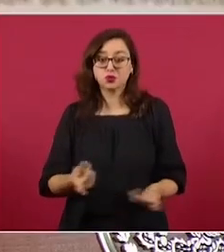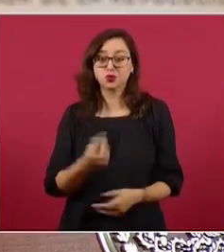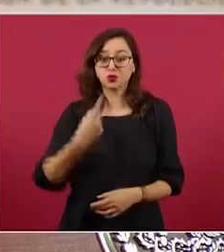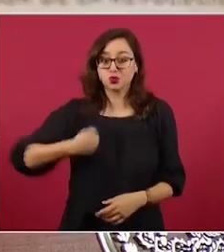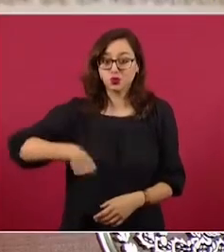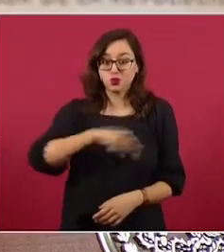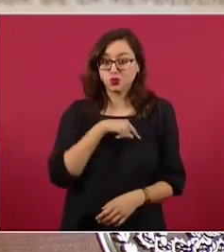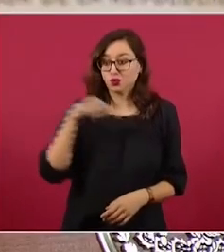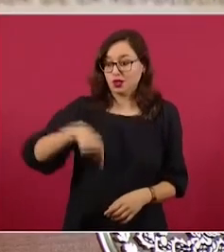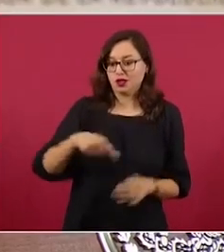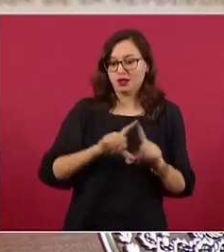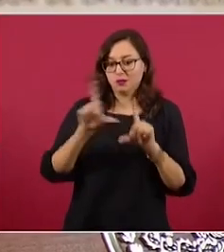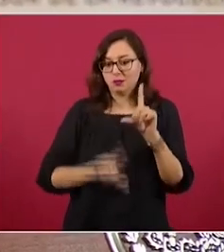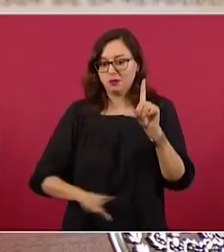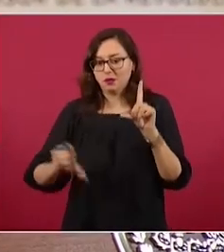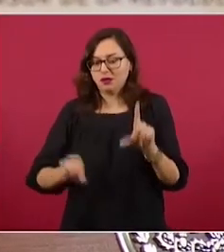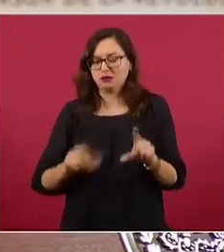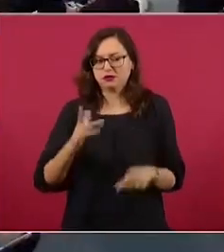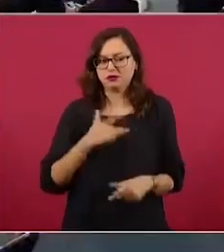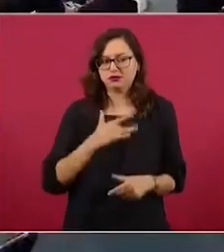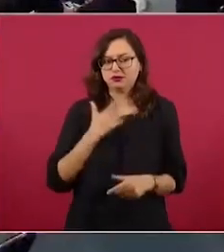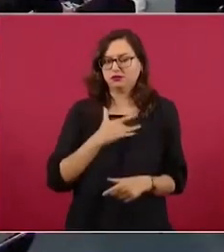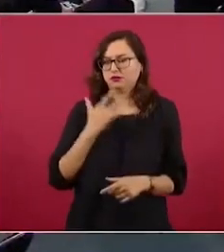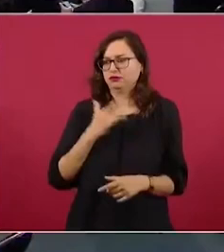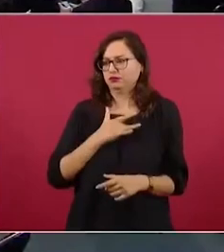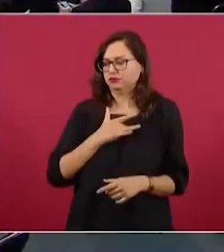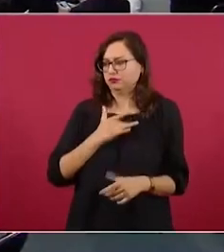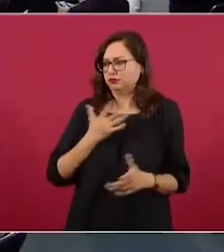porque si continúa